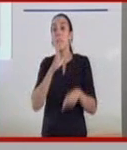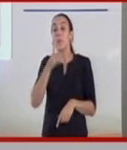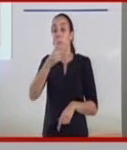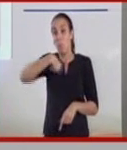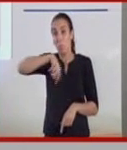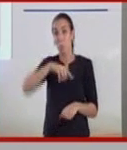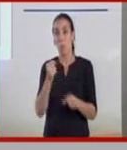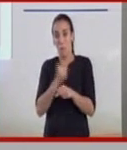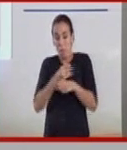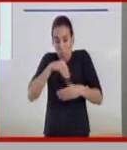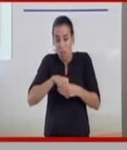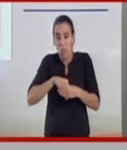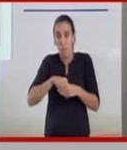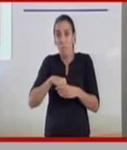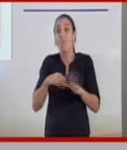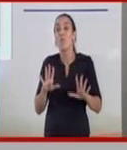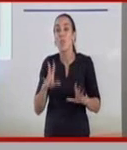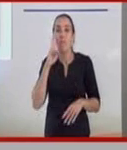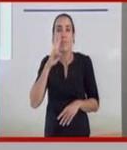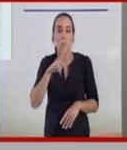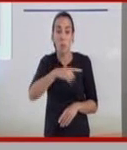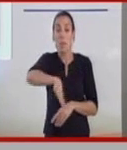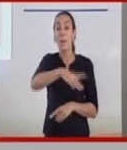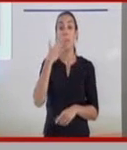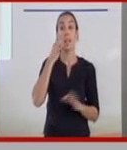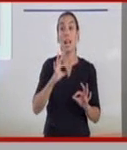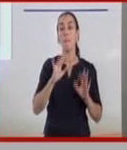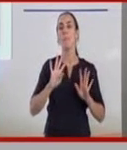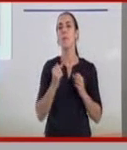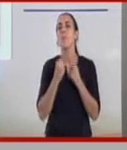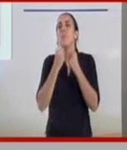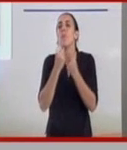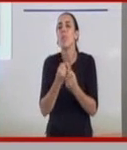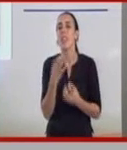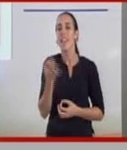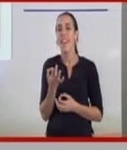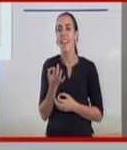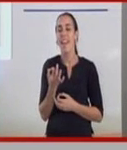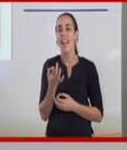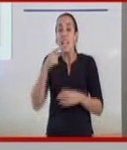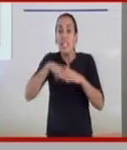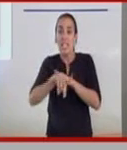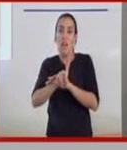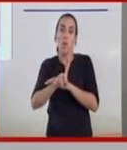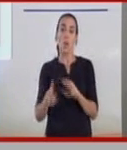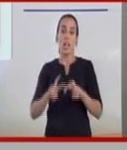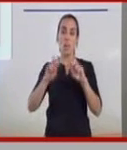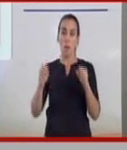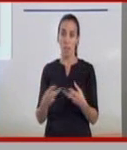Es decir, son espacios, como decía, reales, pero en los que se potencia el codiseño de tecnología